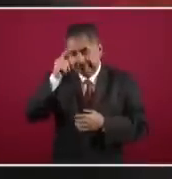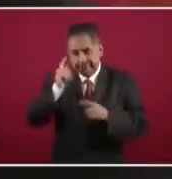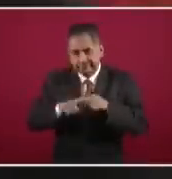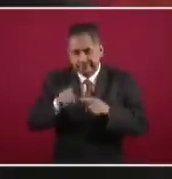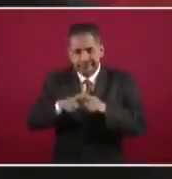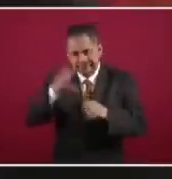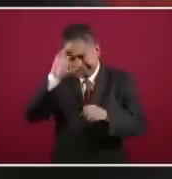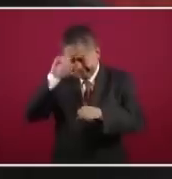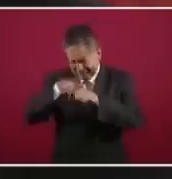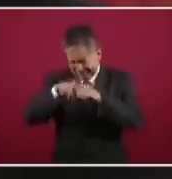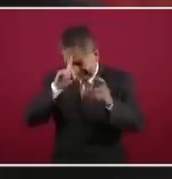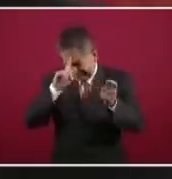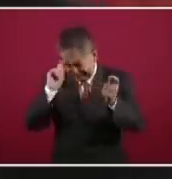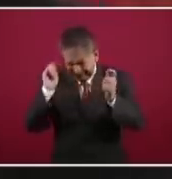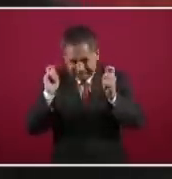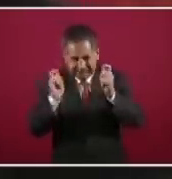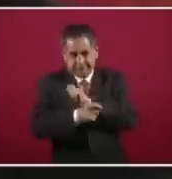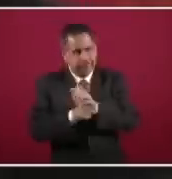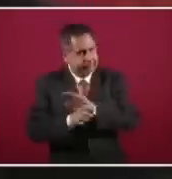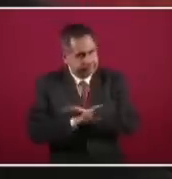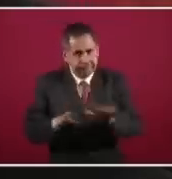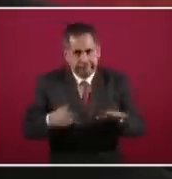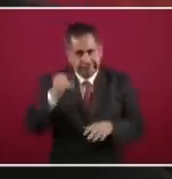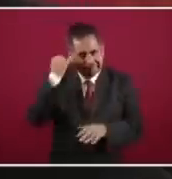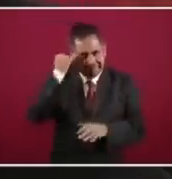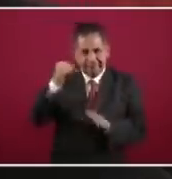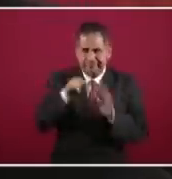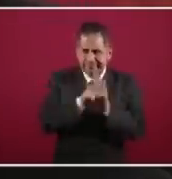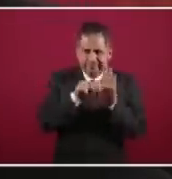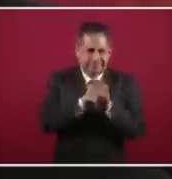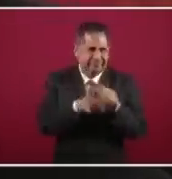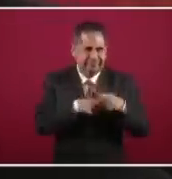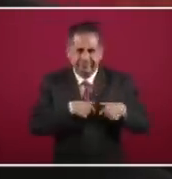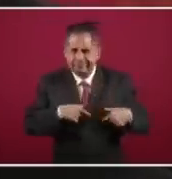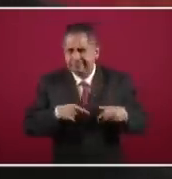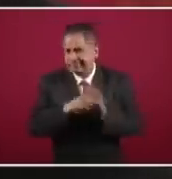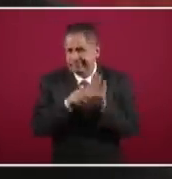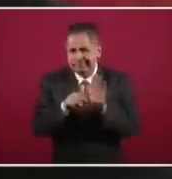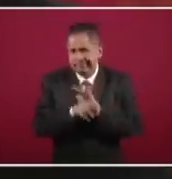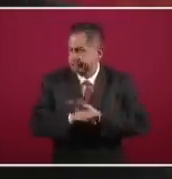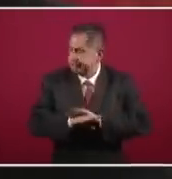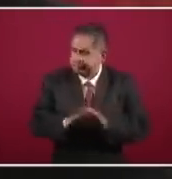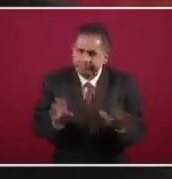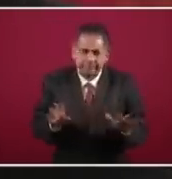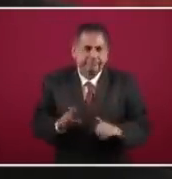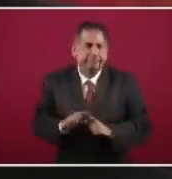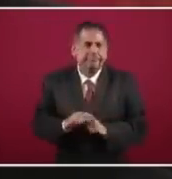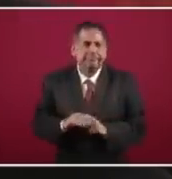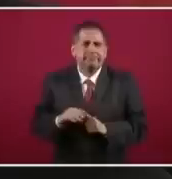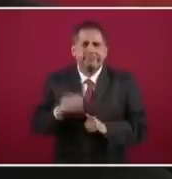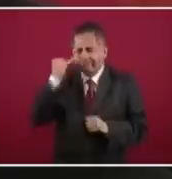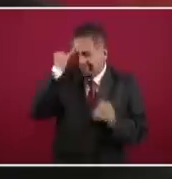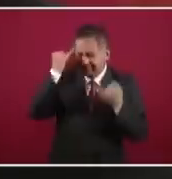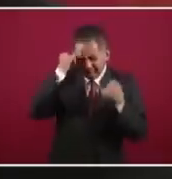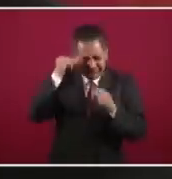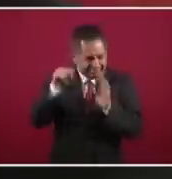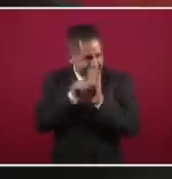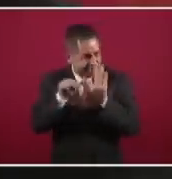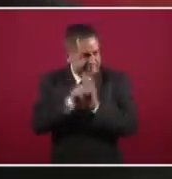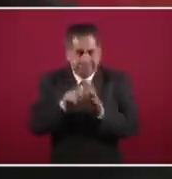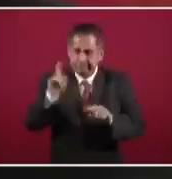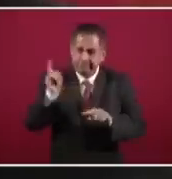la cultura, cambiar los estigmas, los prejuicios